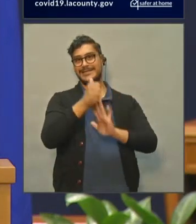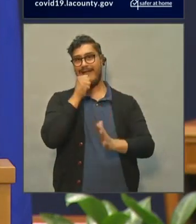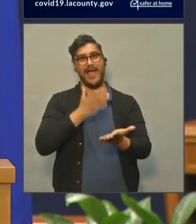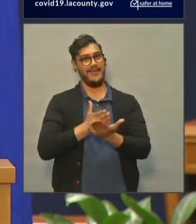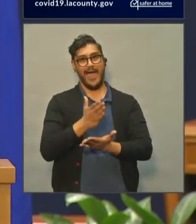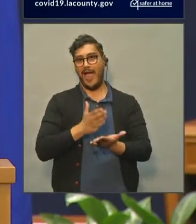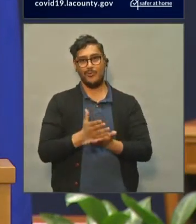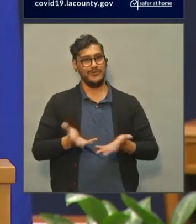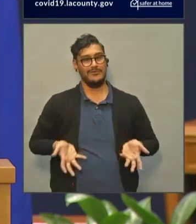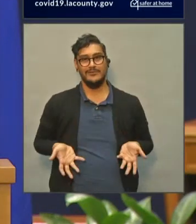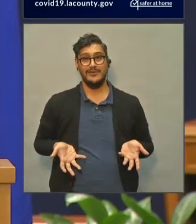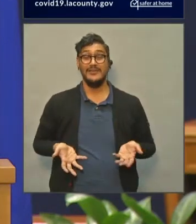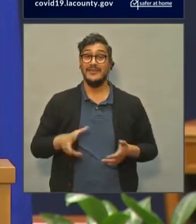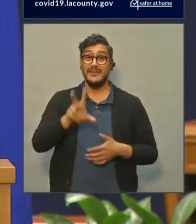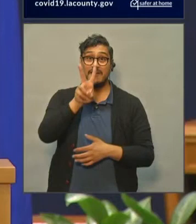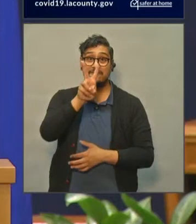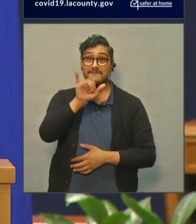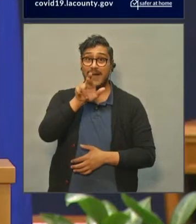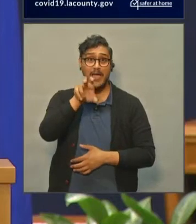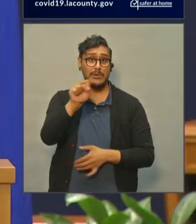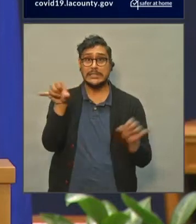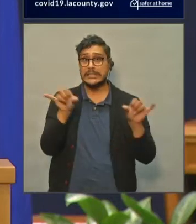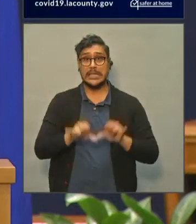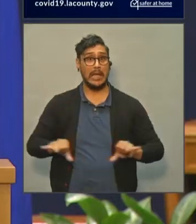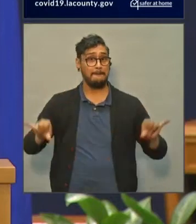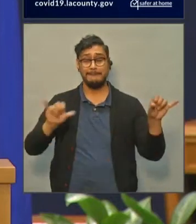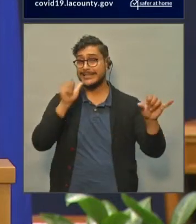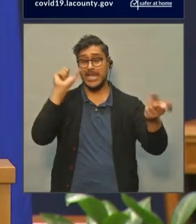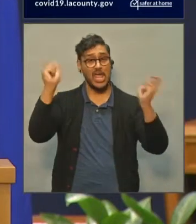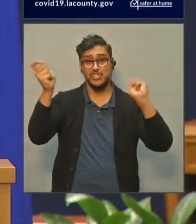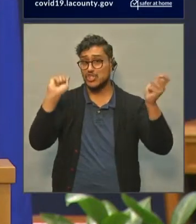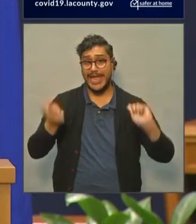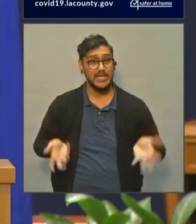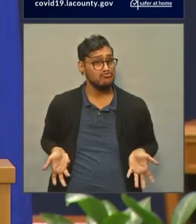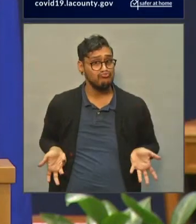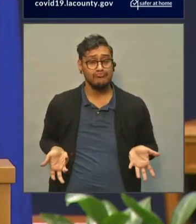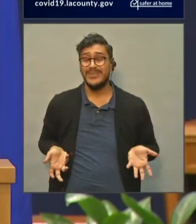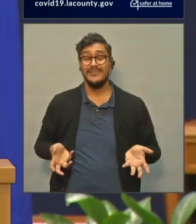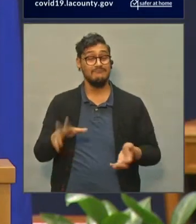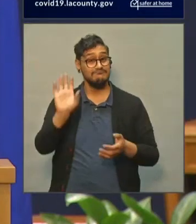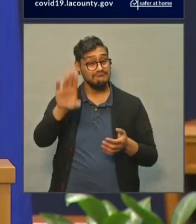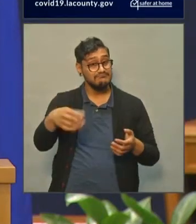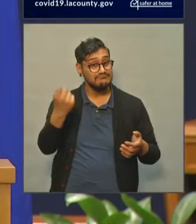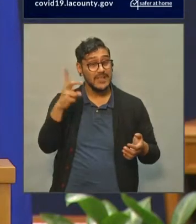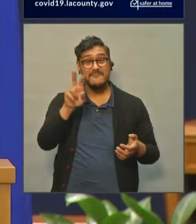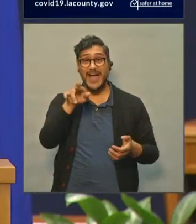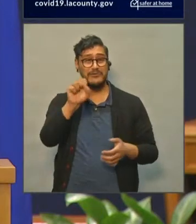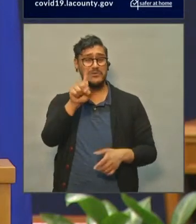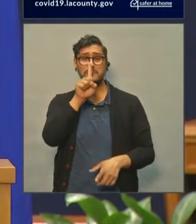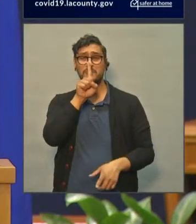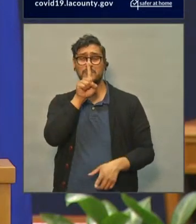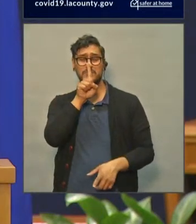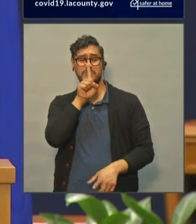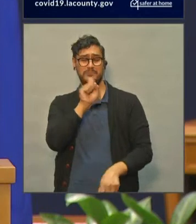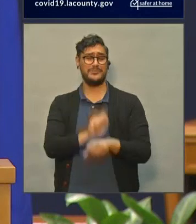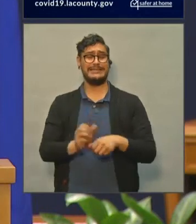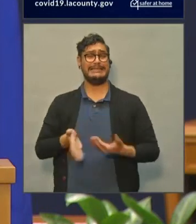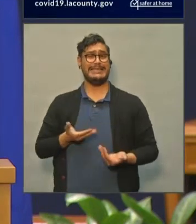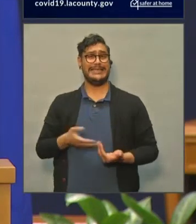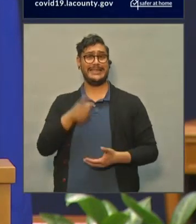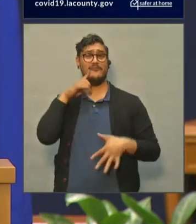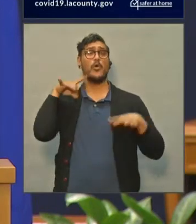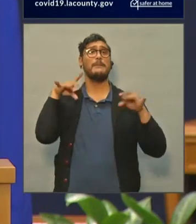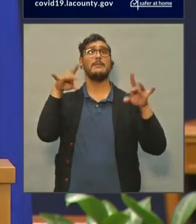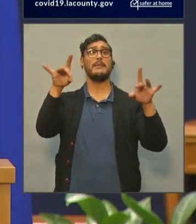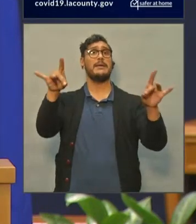Como hemos mencionado, el virus no ha cambiado y todavía es relativamente fácil infectarse. Y hemos visto fiestas